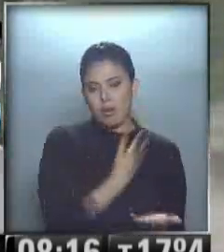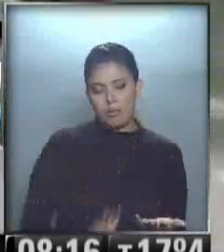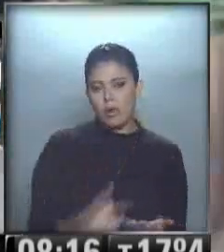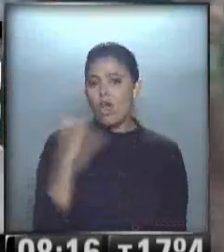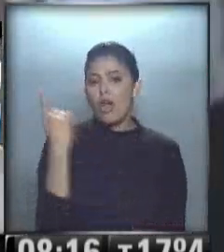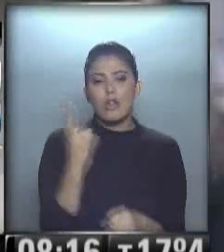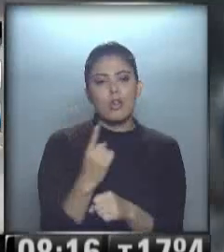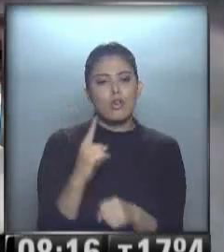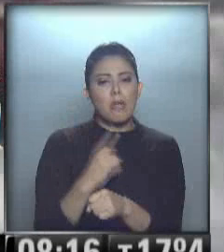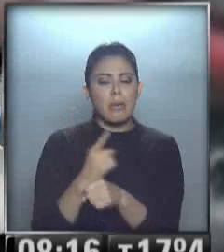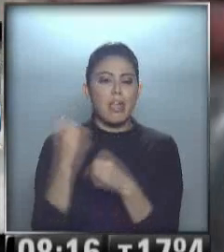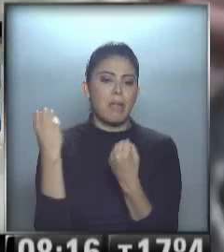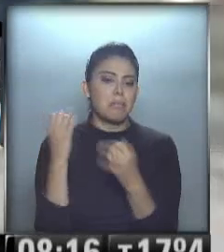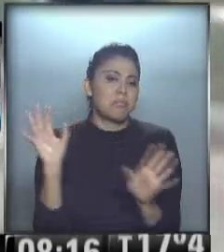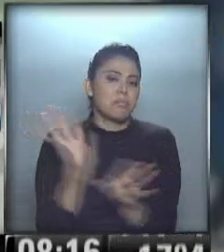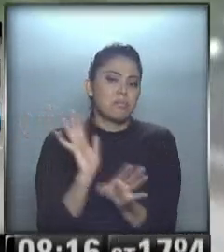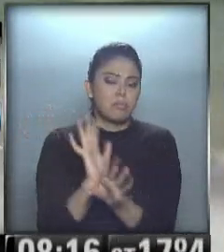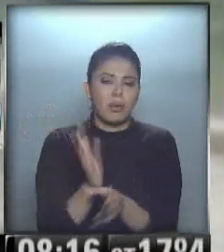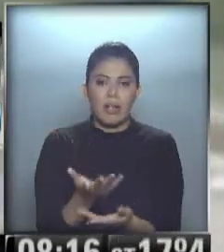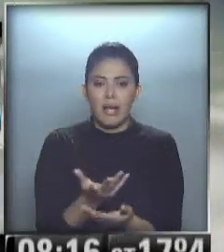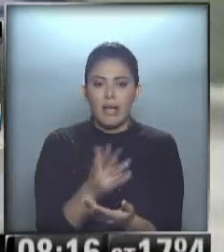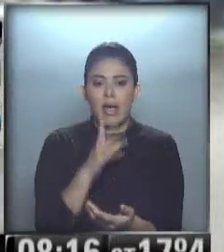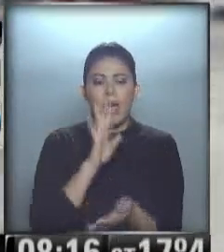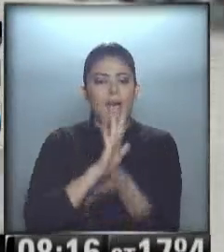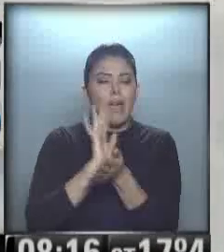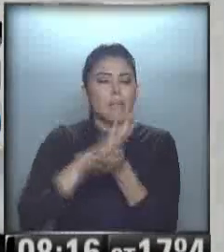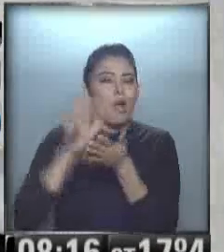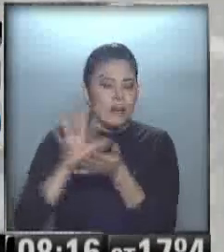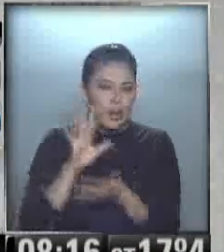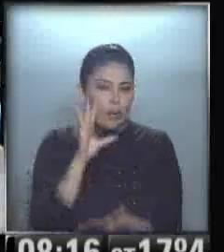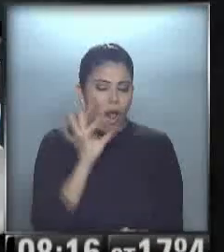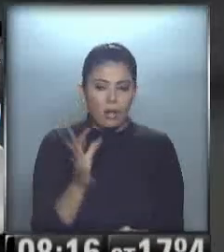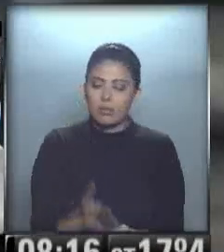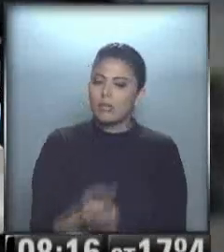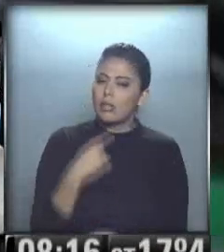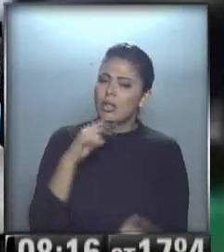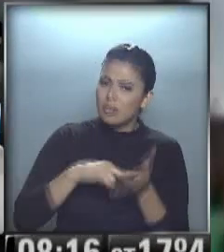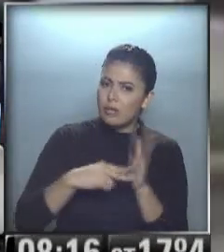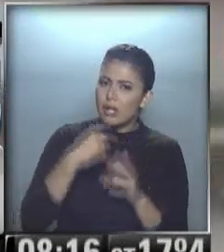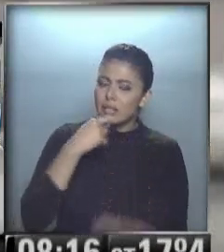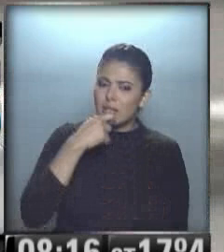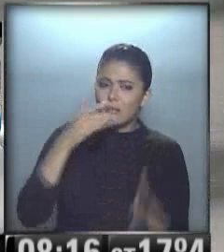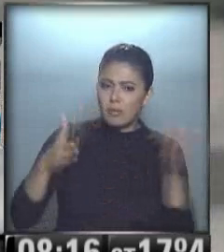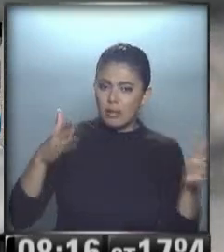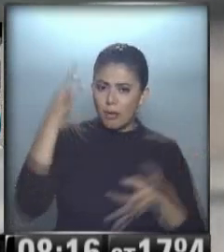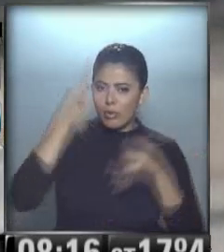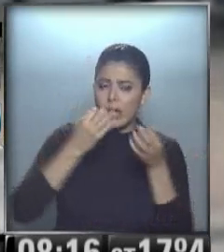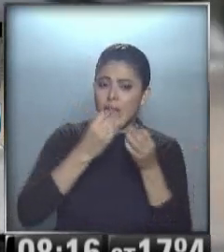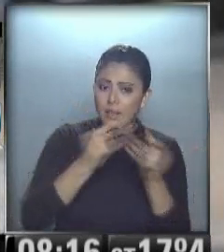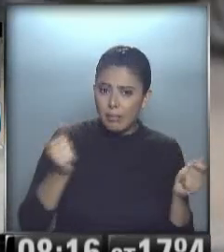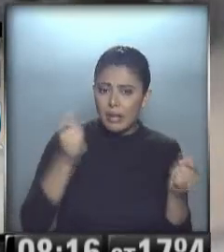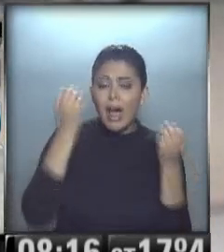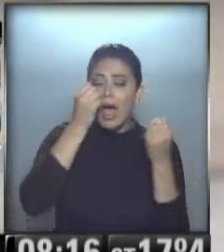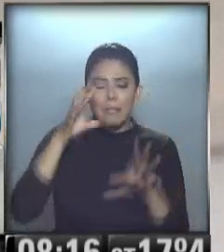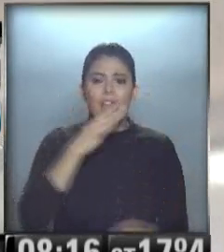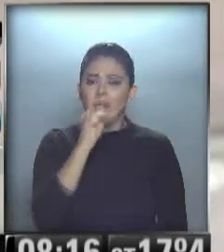manera va a quedar como si en agua de borrajas, ¿no es cierto? Esto quiere decir que cuando termine la feria judicial se vienen